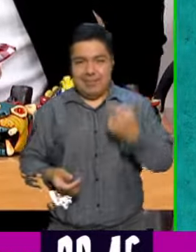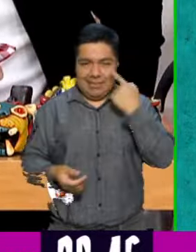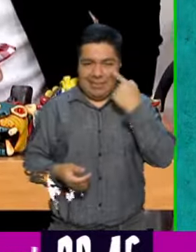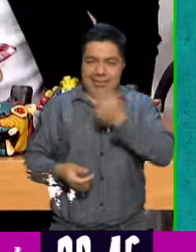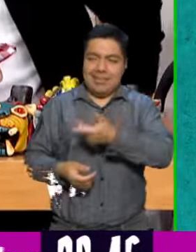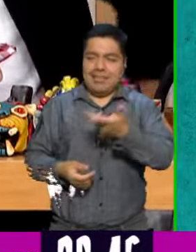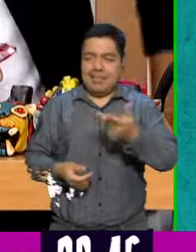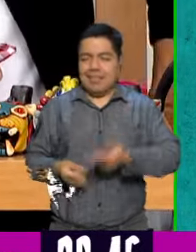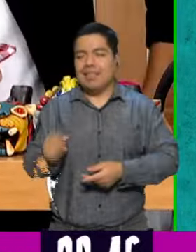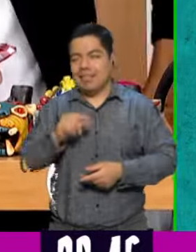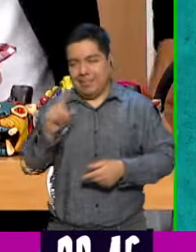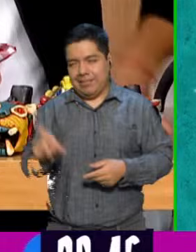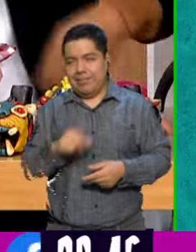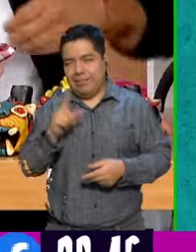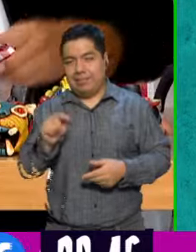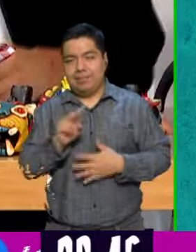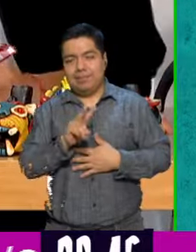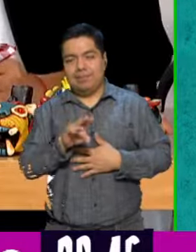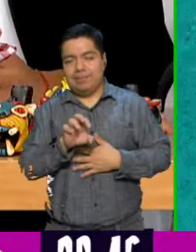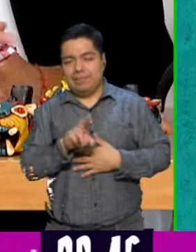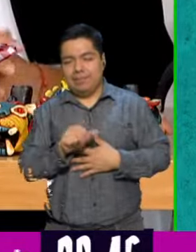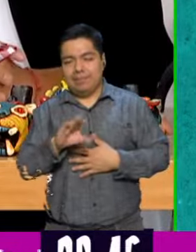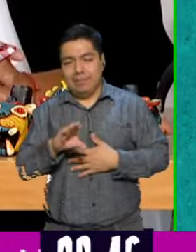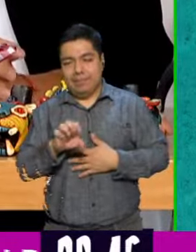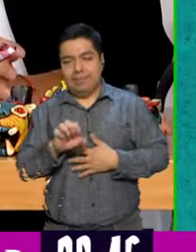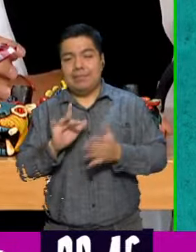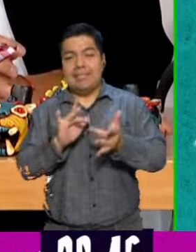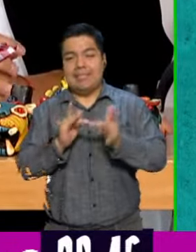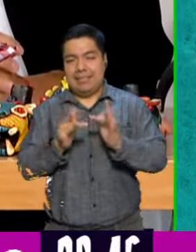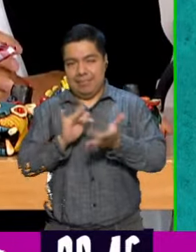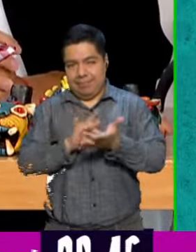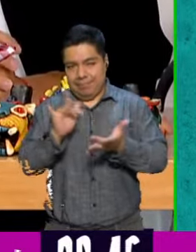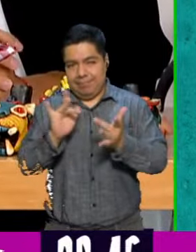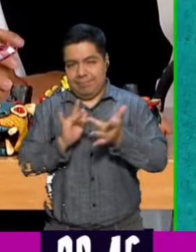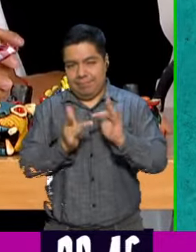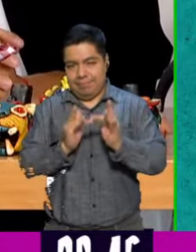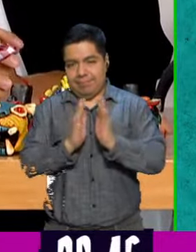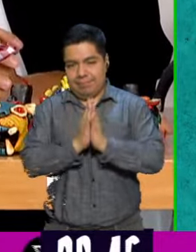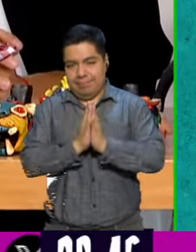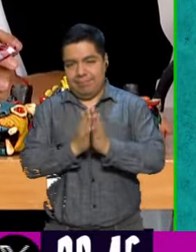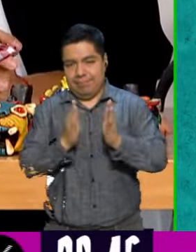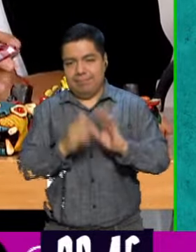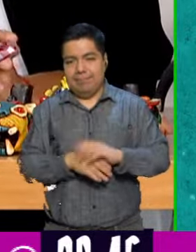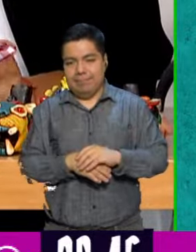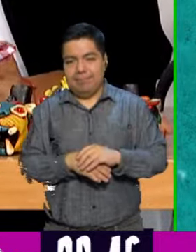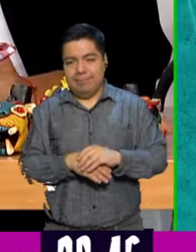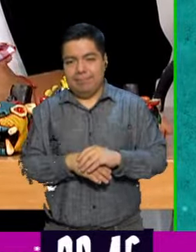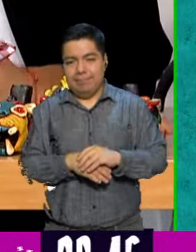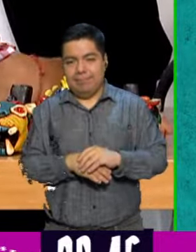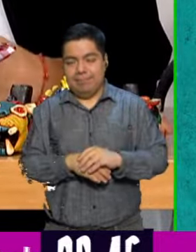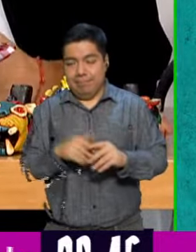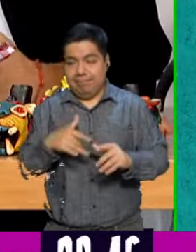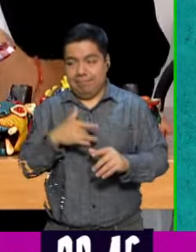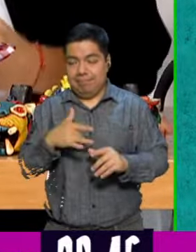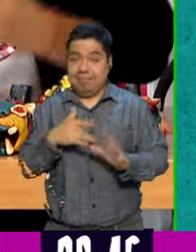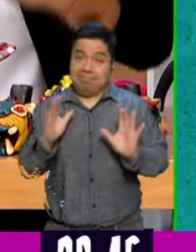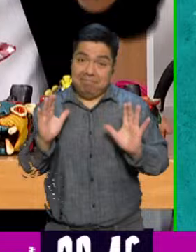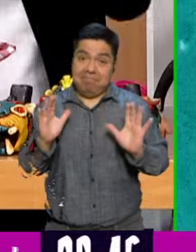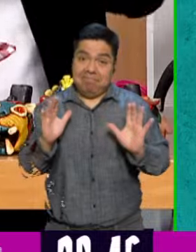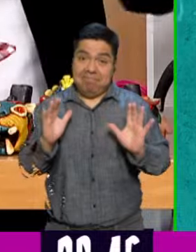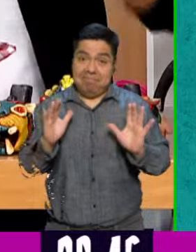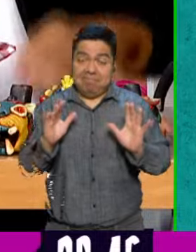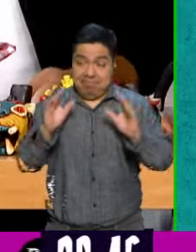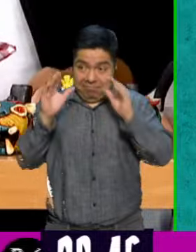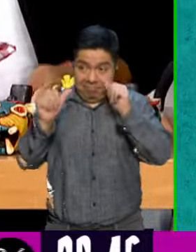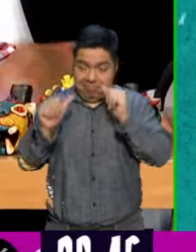ver, luego que ande, ¿de acuerdo? Berenice, gracias. Tus redes sociales, por favor. Por lo menos para ligar de... Pues queden de